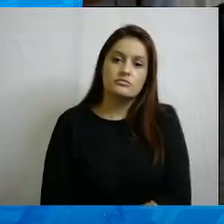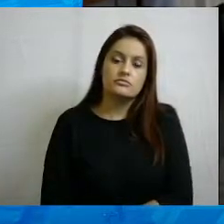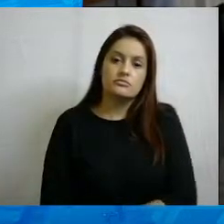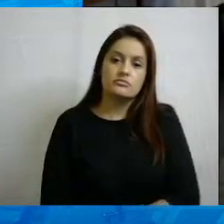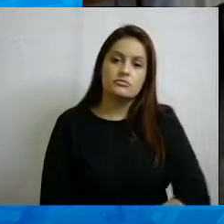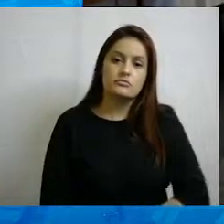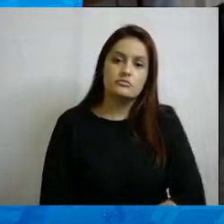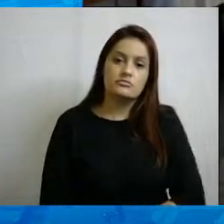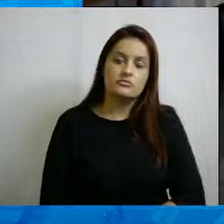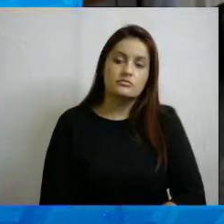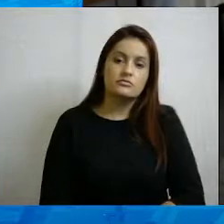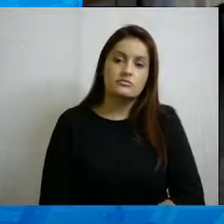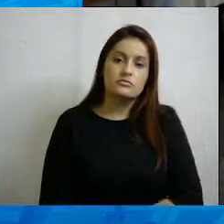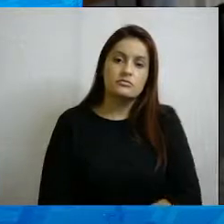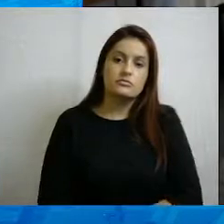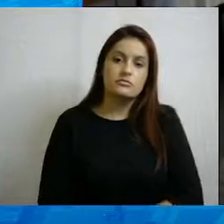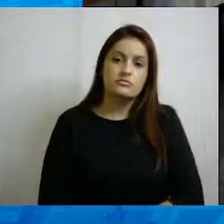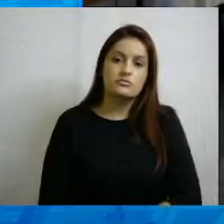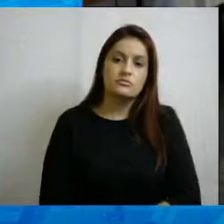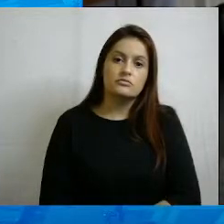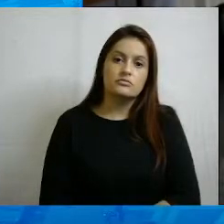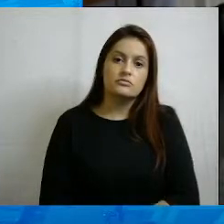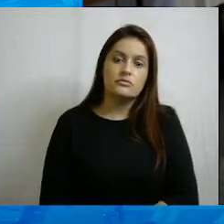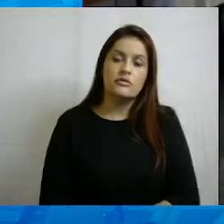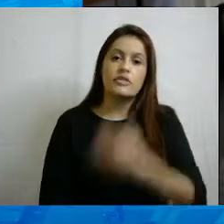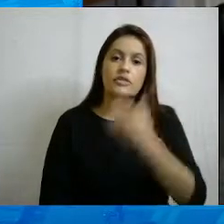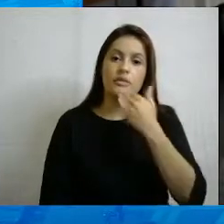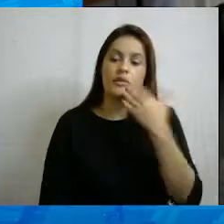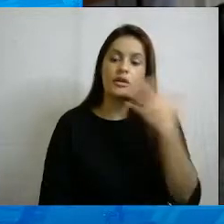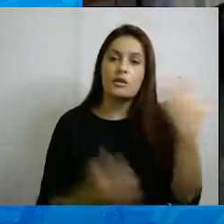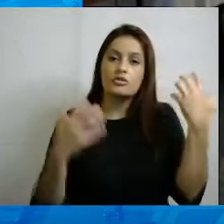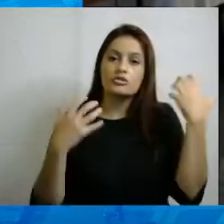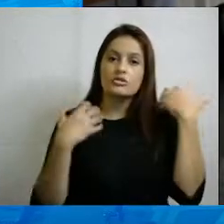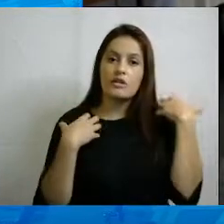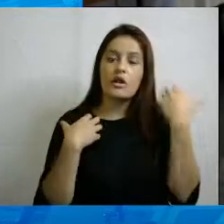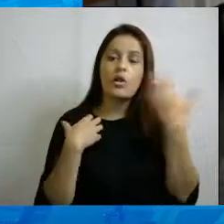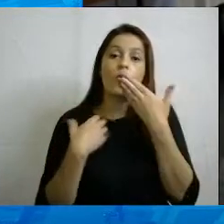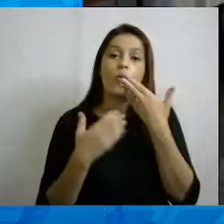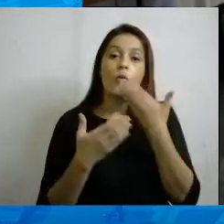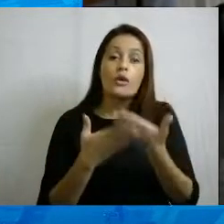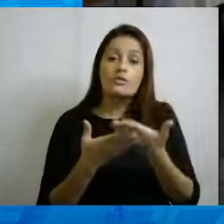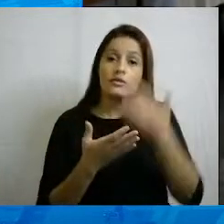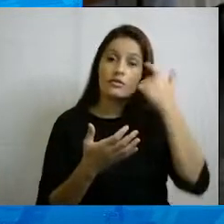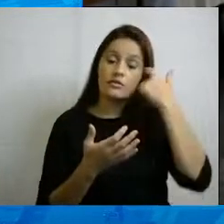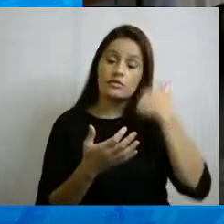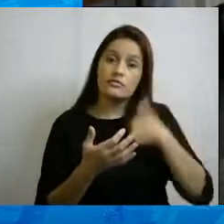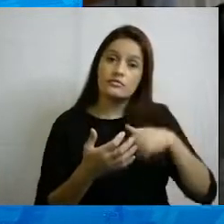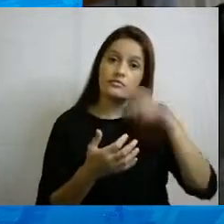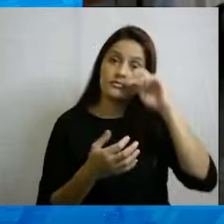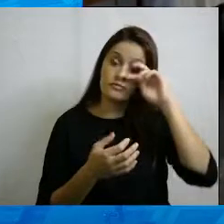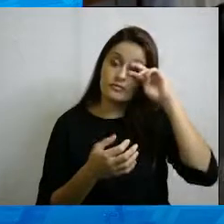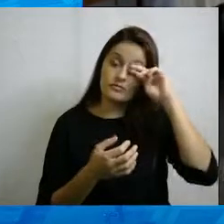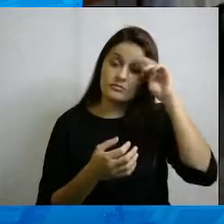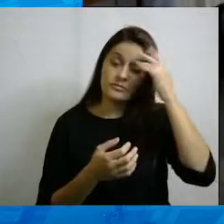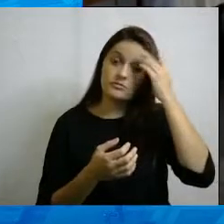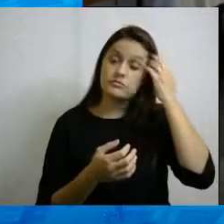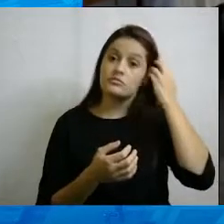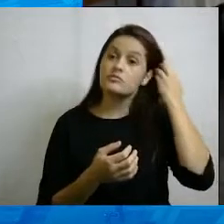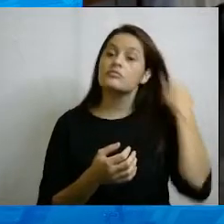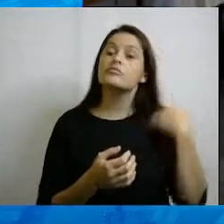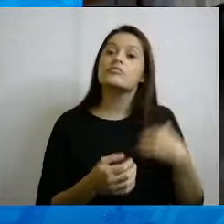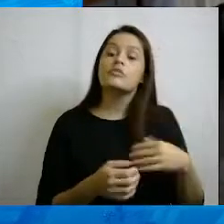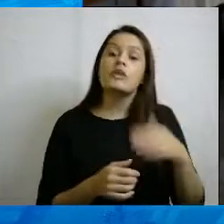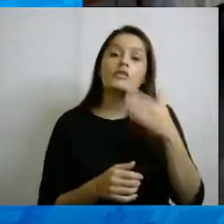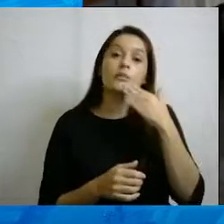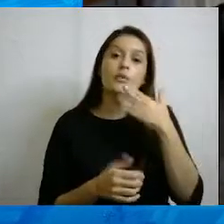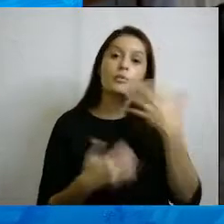Pero aquí también hay una responsabilidad de la persona al momento de, porque a uno le pintan la cosa de una forma que no es. Entonces